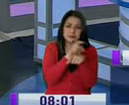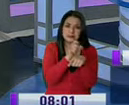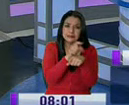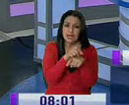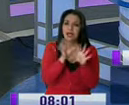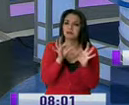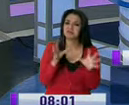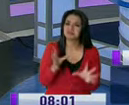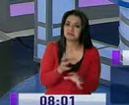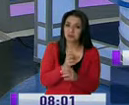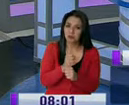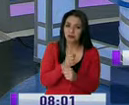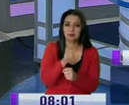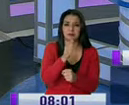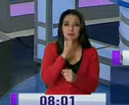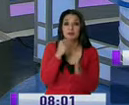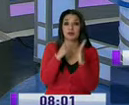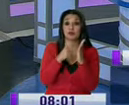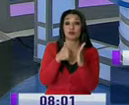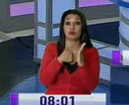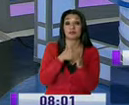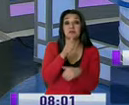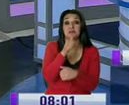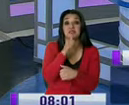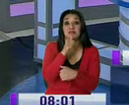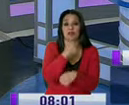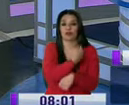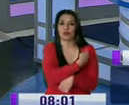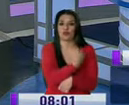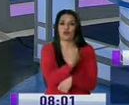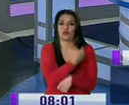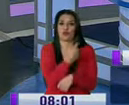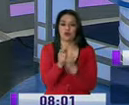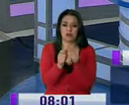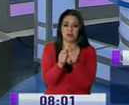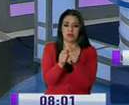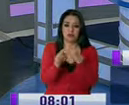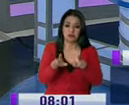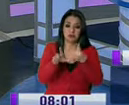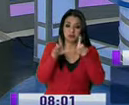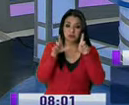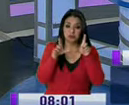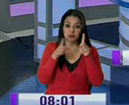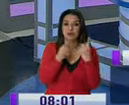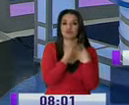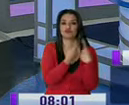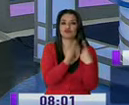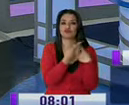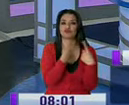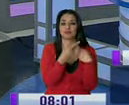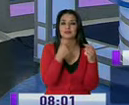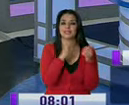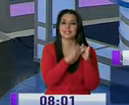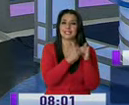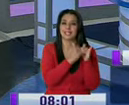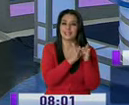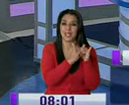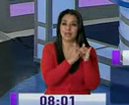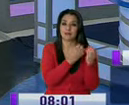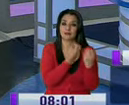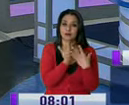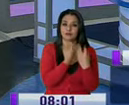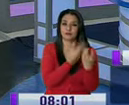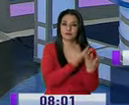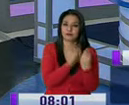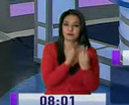una conversación. Yo, cuando quiero comunicarme en privado con Lali, me enciendo, aparece la aplicación y comenzamos a hablar. Ella manda información, yo le mando